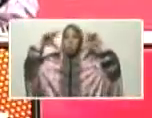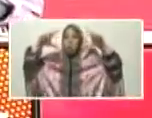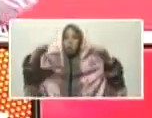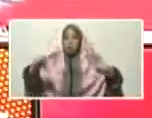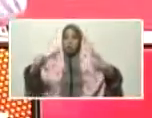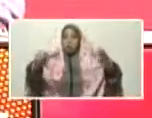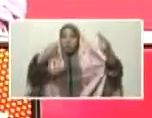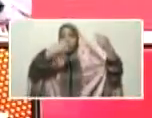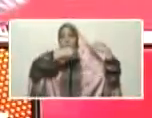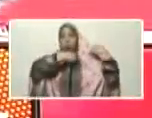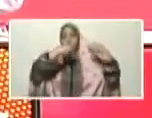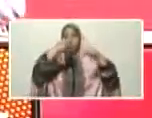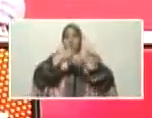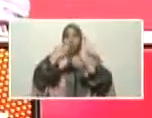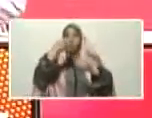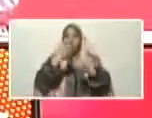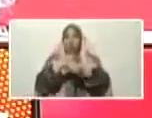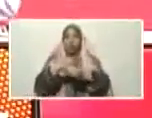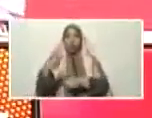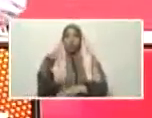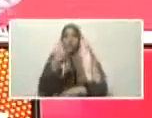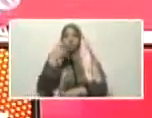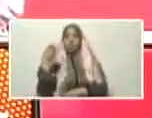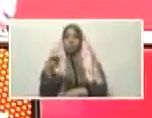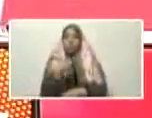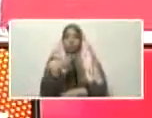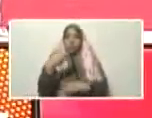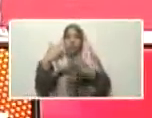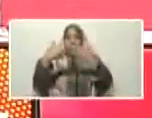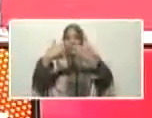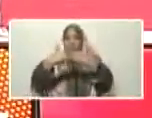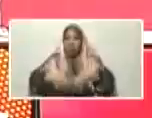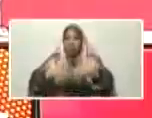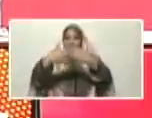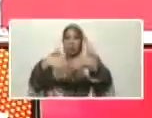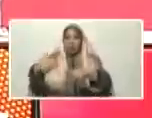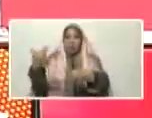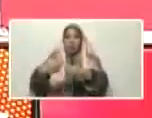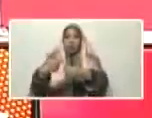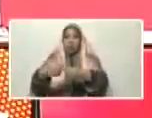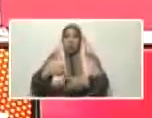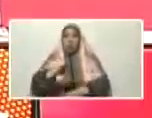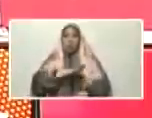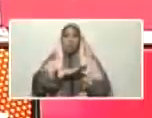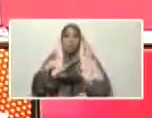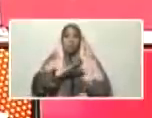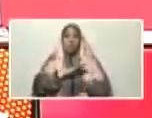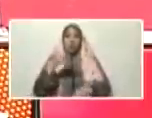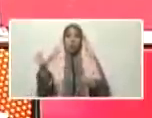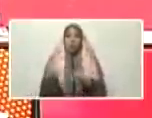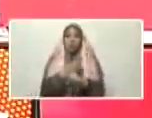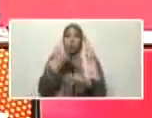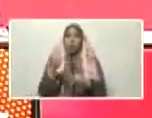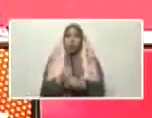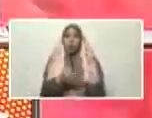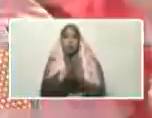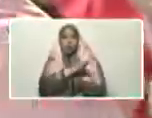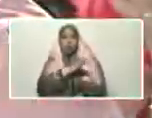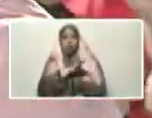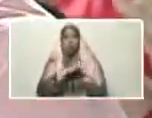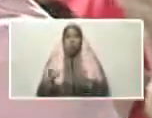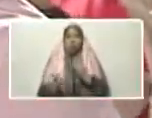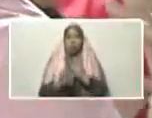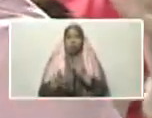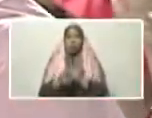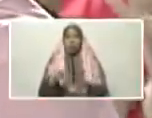encima y ha logrado la recuperación de la industria petrolera con esfuerzo propio con trabajo propio con tecnología